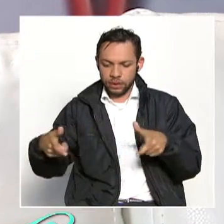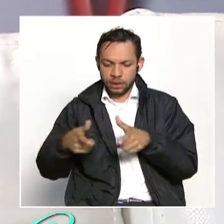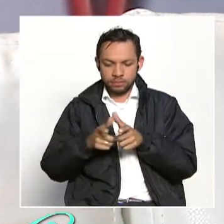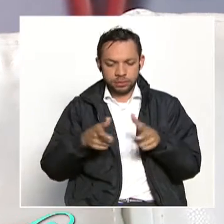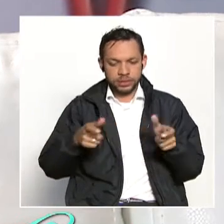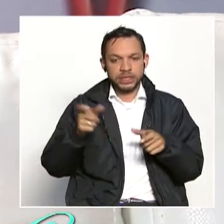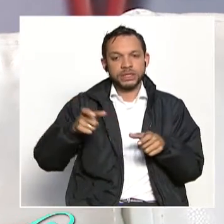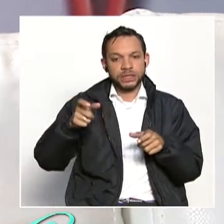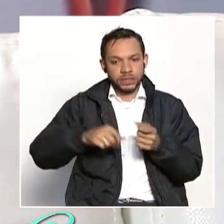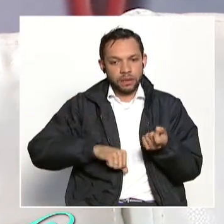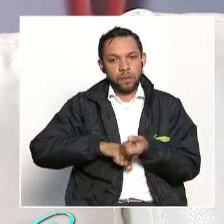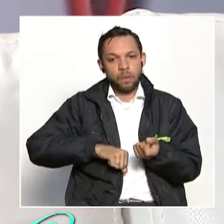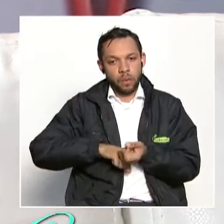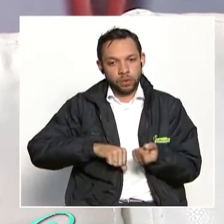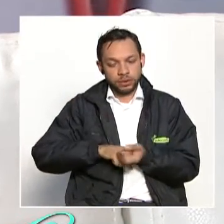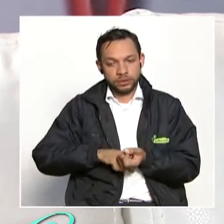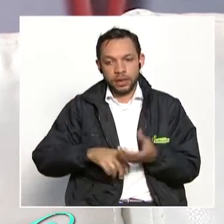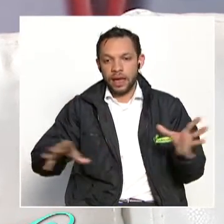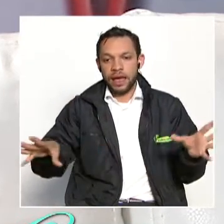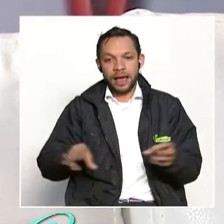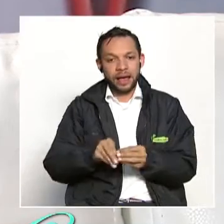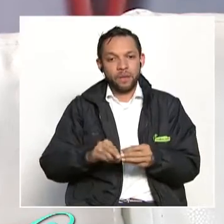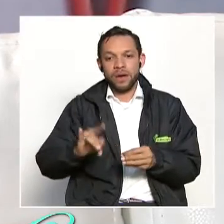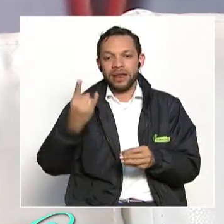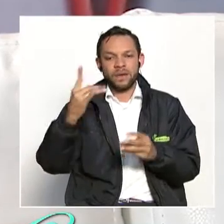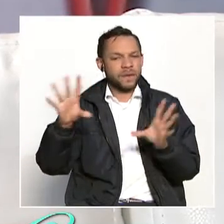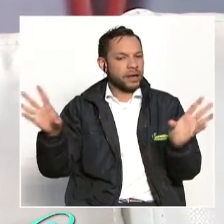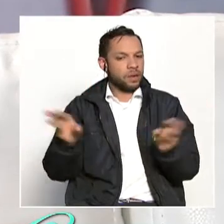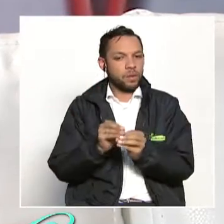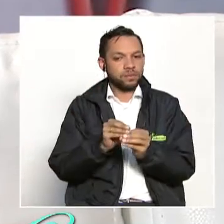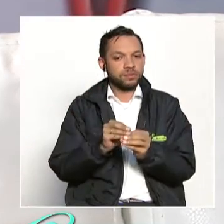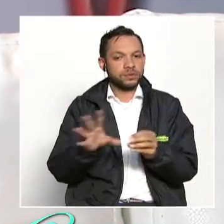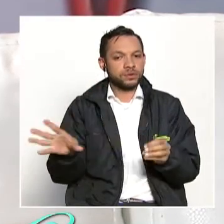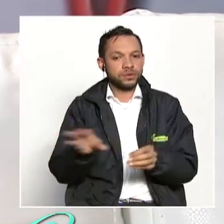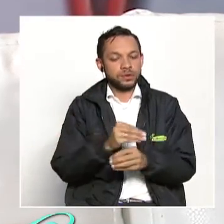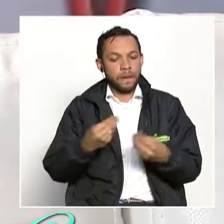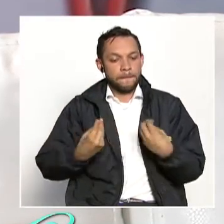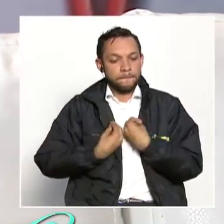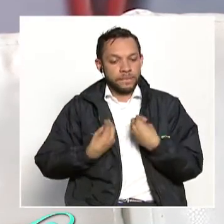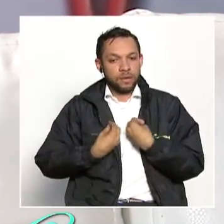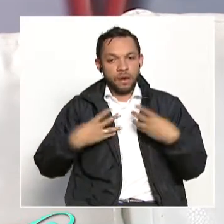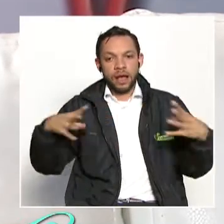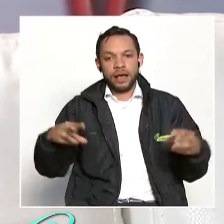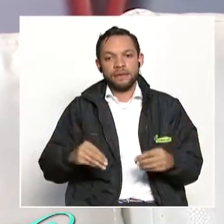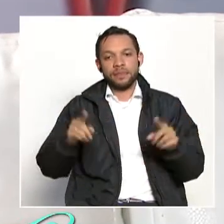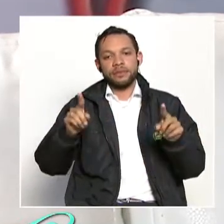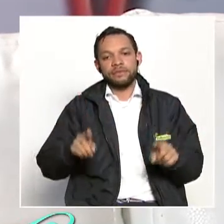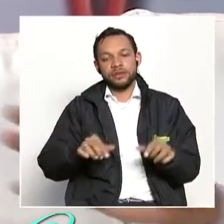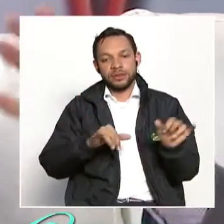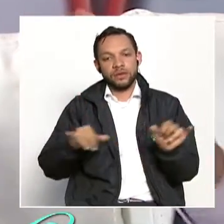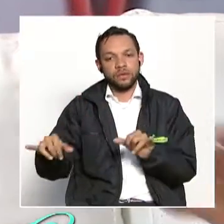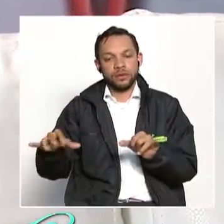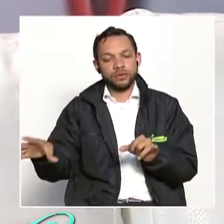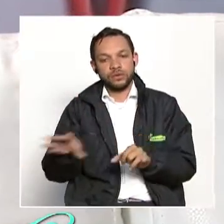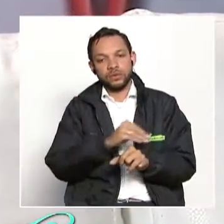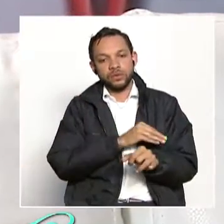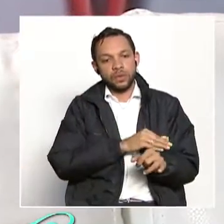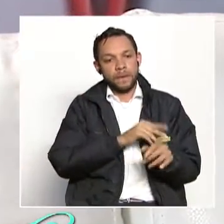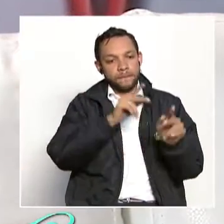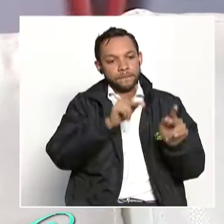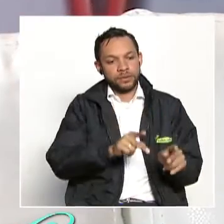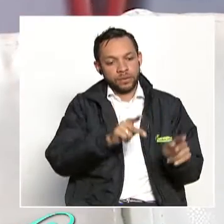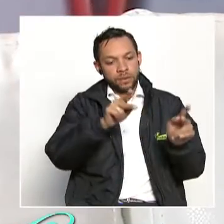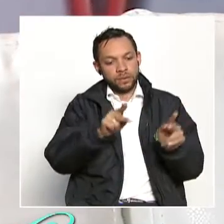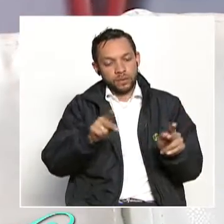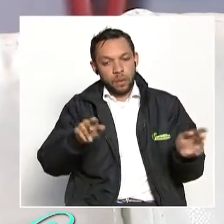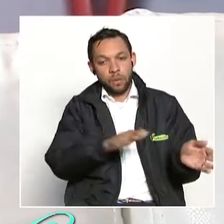son necesarias. Si se acabaran las bacterias, se acabaría la vida en el planeta. En cambio, se pueden morir todos los seres vivos y si